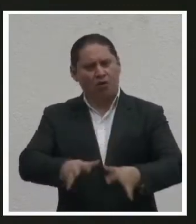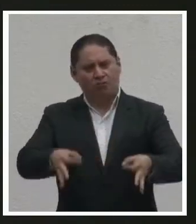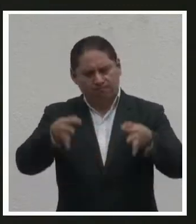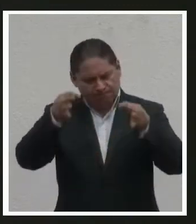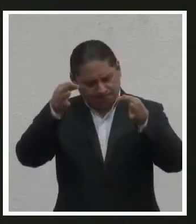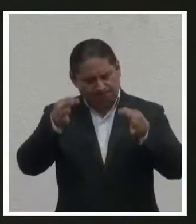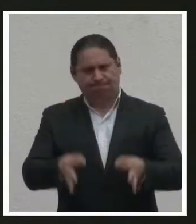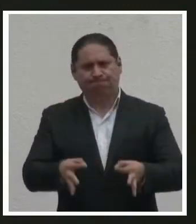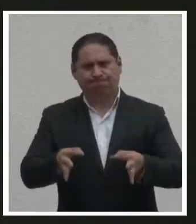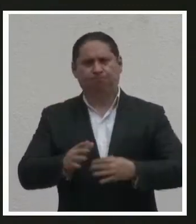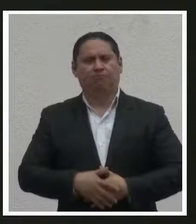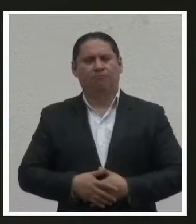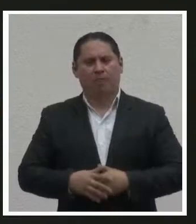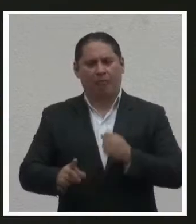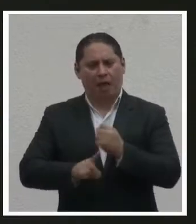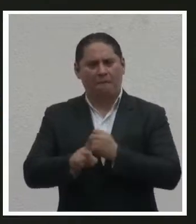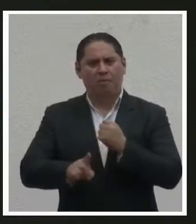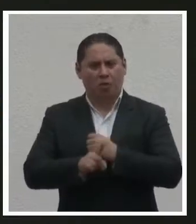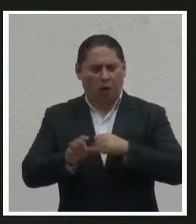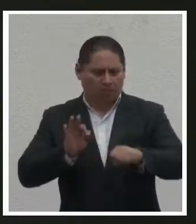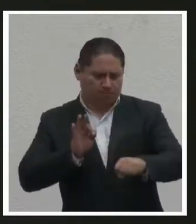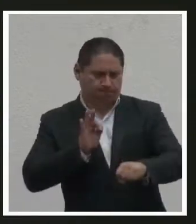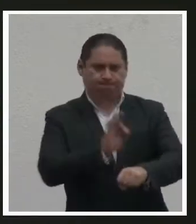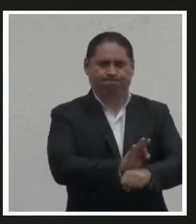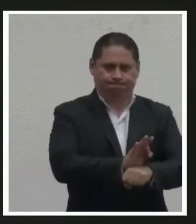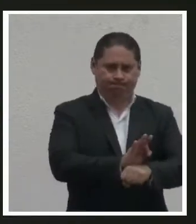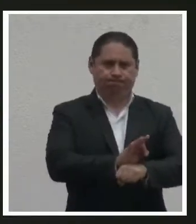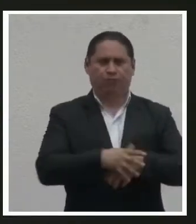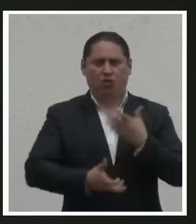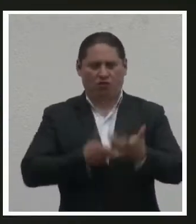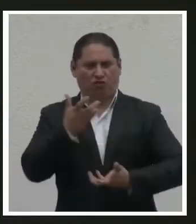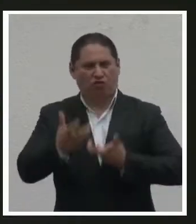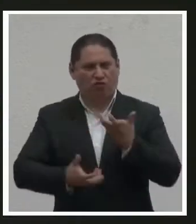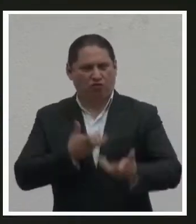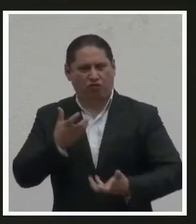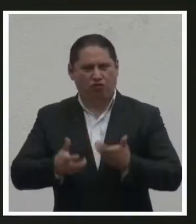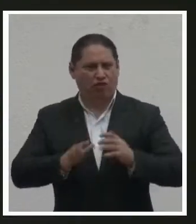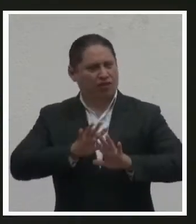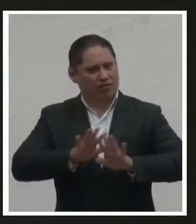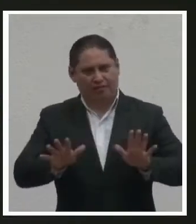involucrarnos en la prevención de esta problemática forestal.